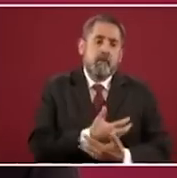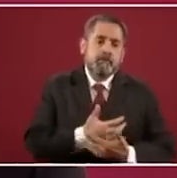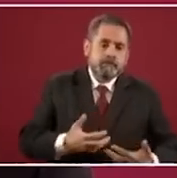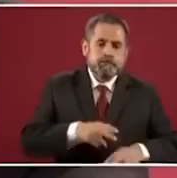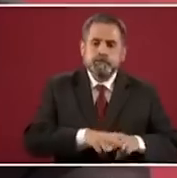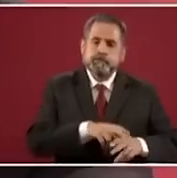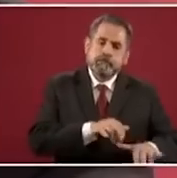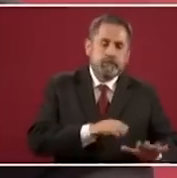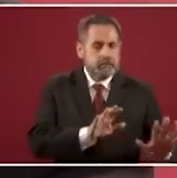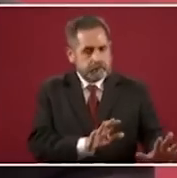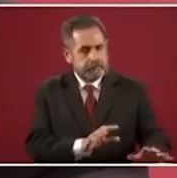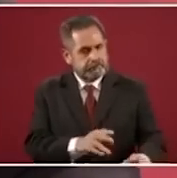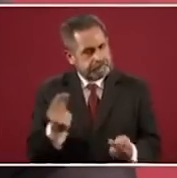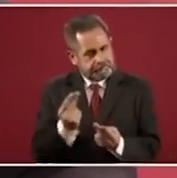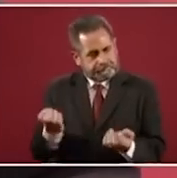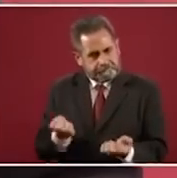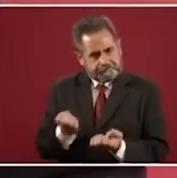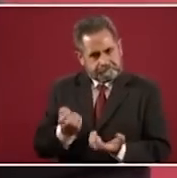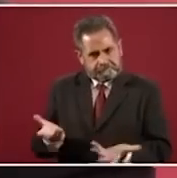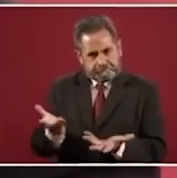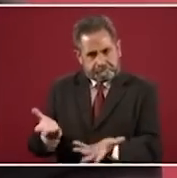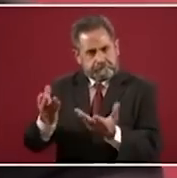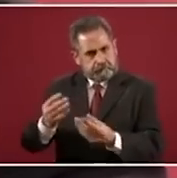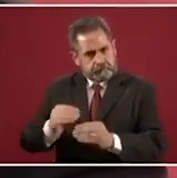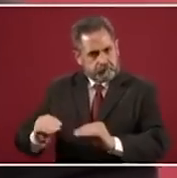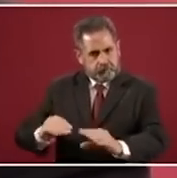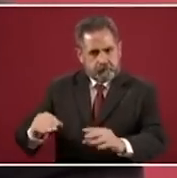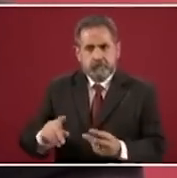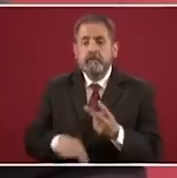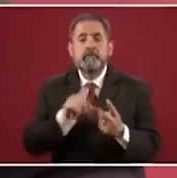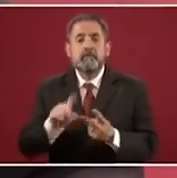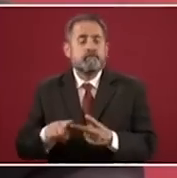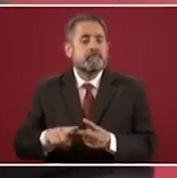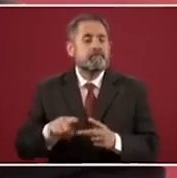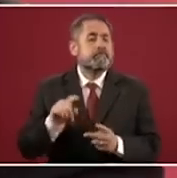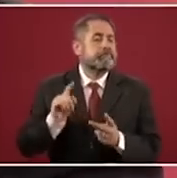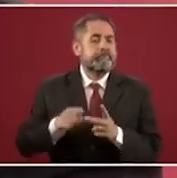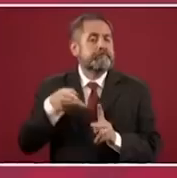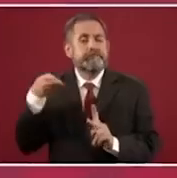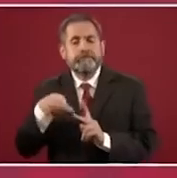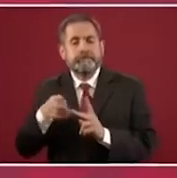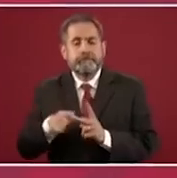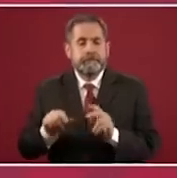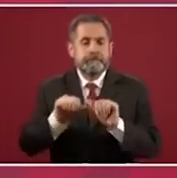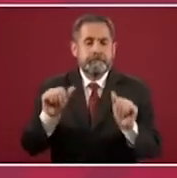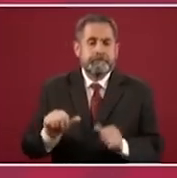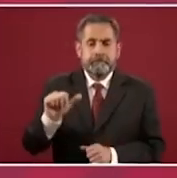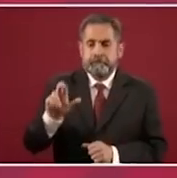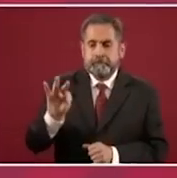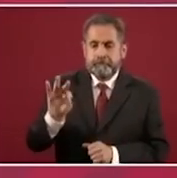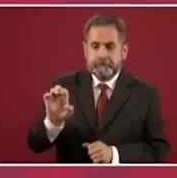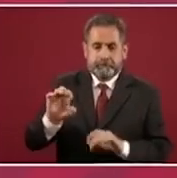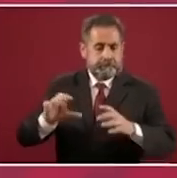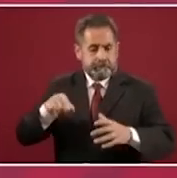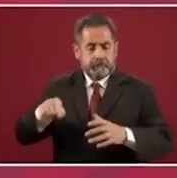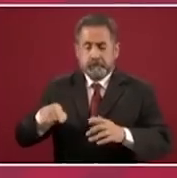los niños. Y por lo que respecta a la otra estrategia, es precisamente las artes en general y en particular la música,